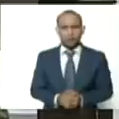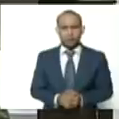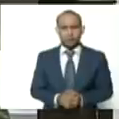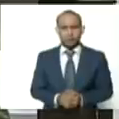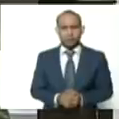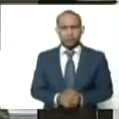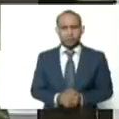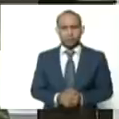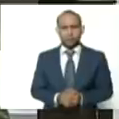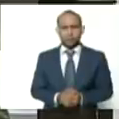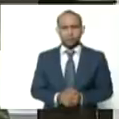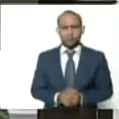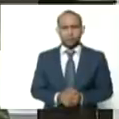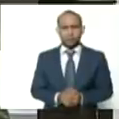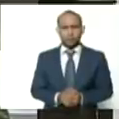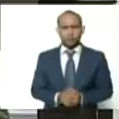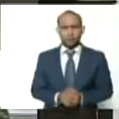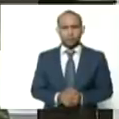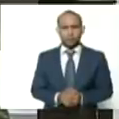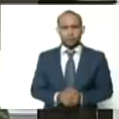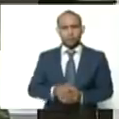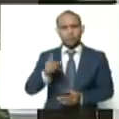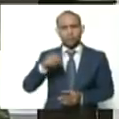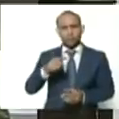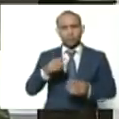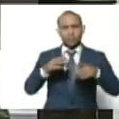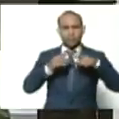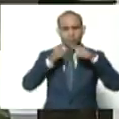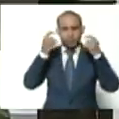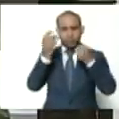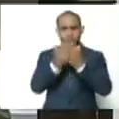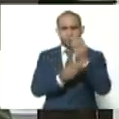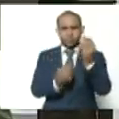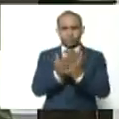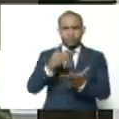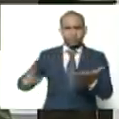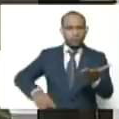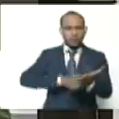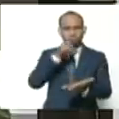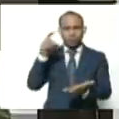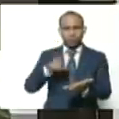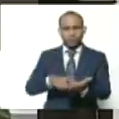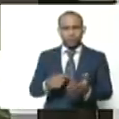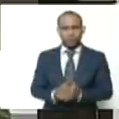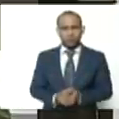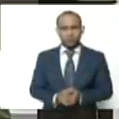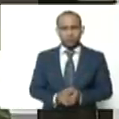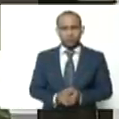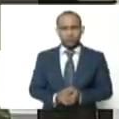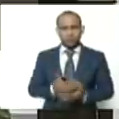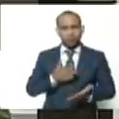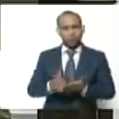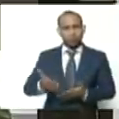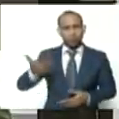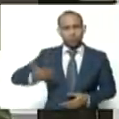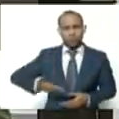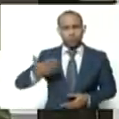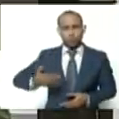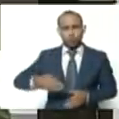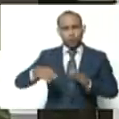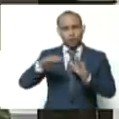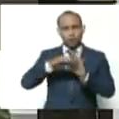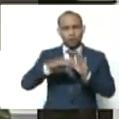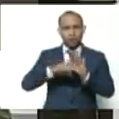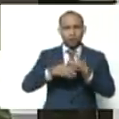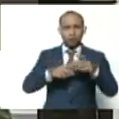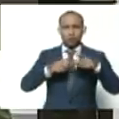parcial y con bioseguridad absoluta, garantizando la bioseguridad de los